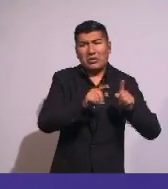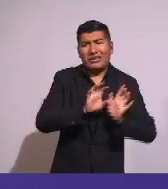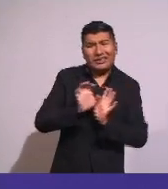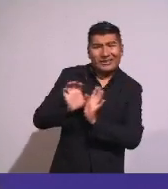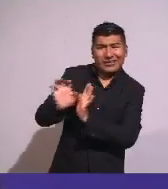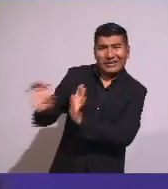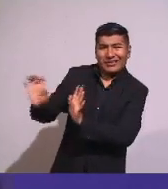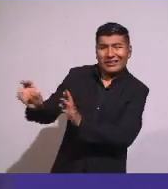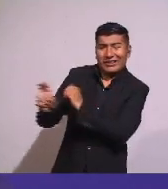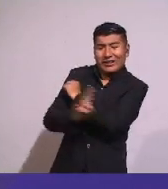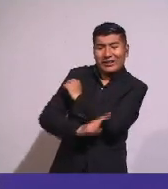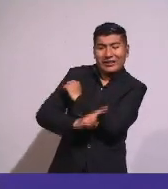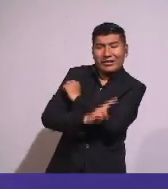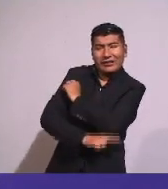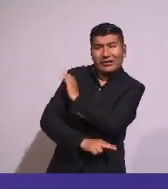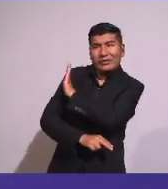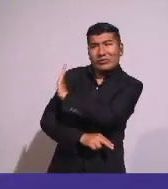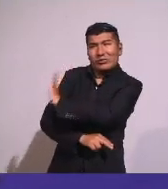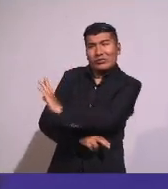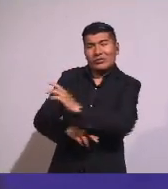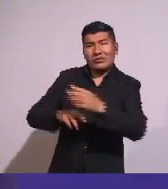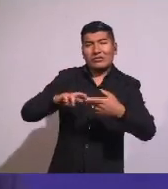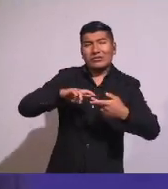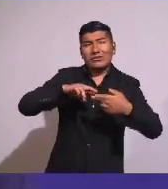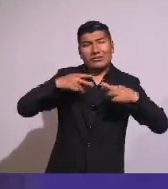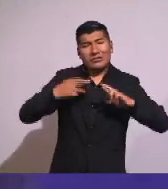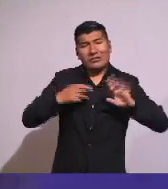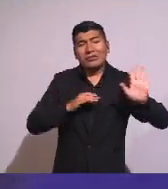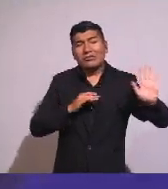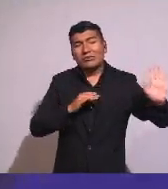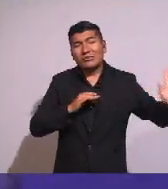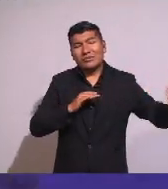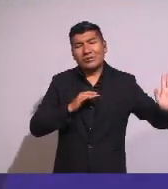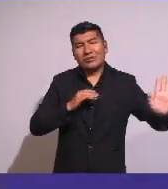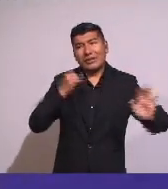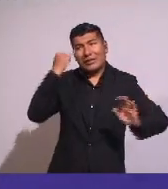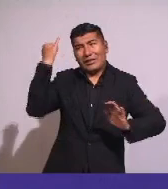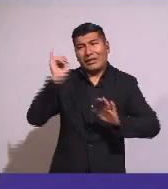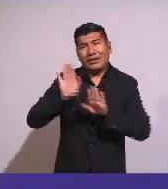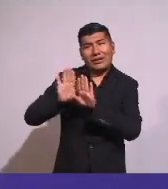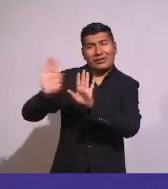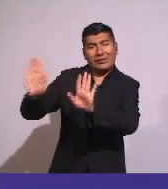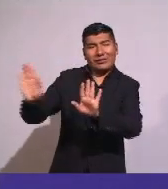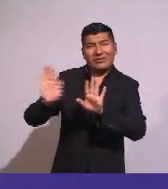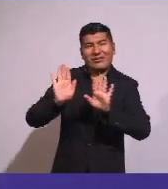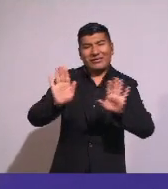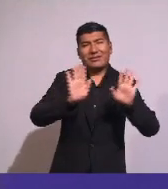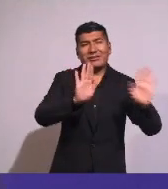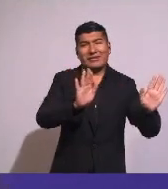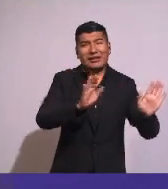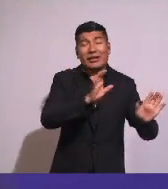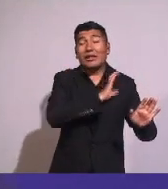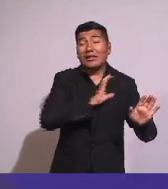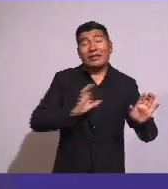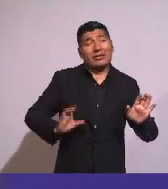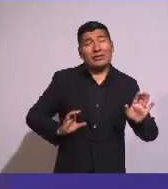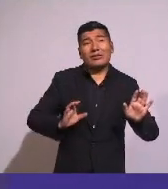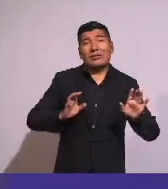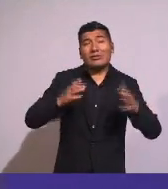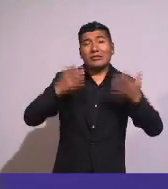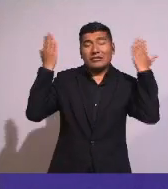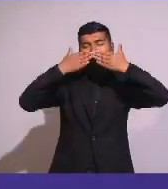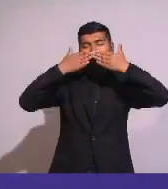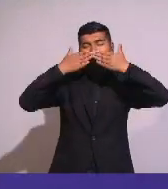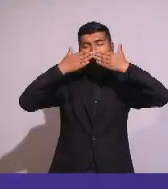entre naciones entre regiones entre razas entre ideologías cristianos que no pueden ver a